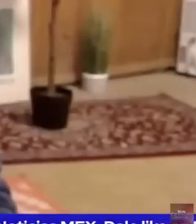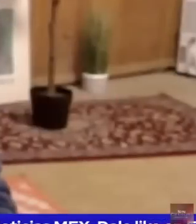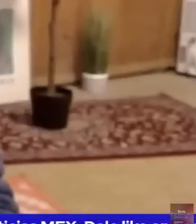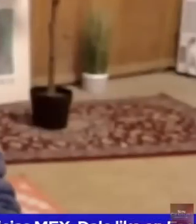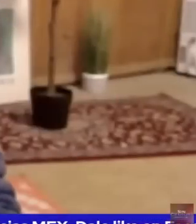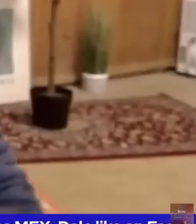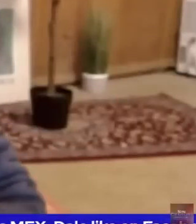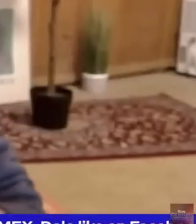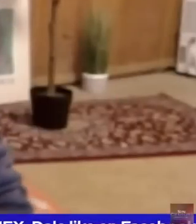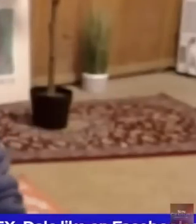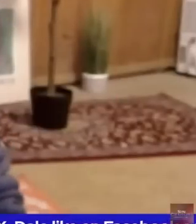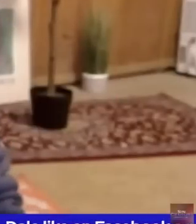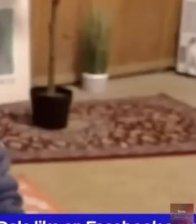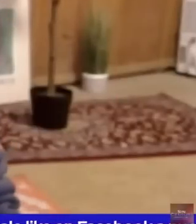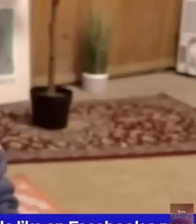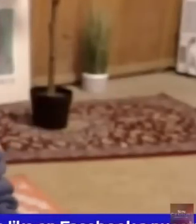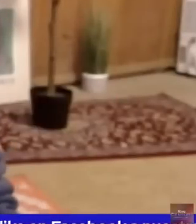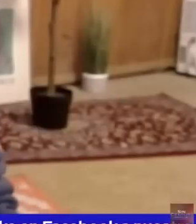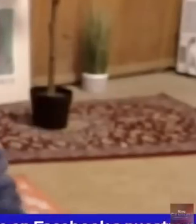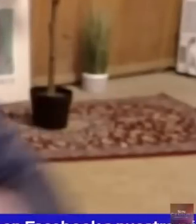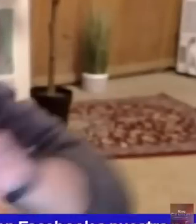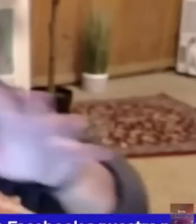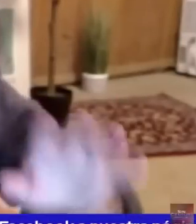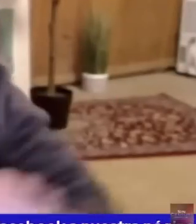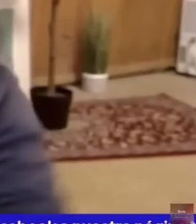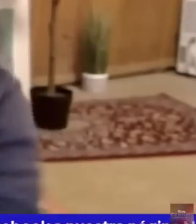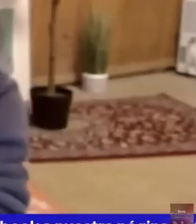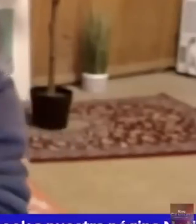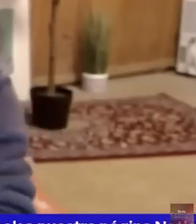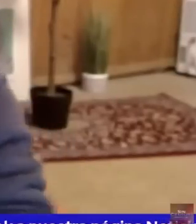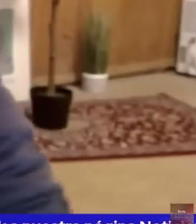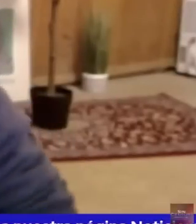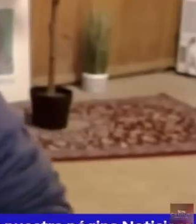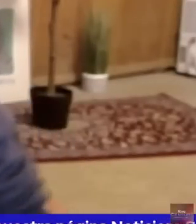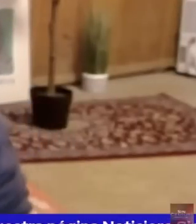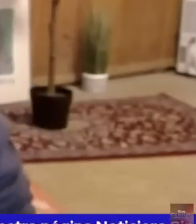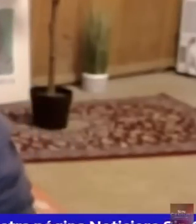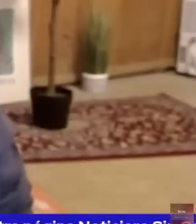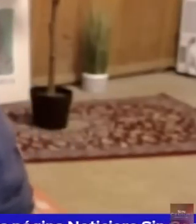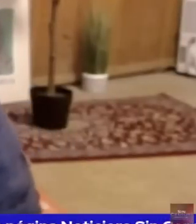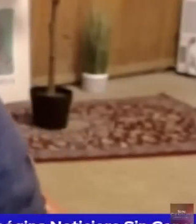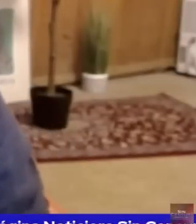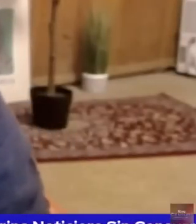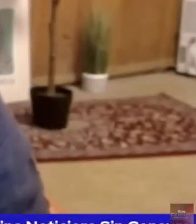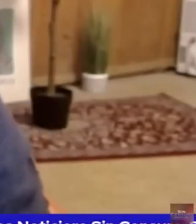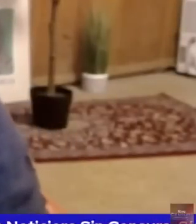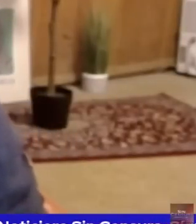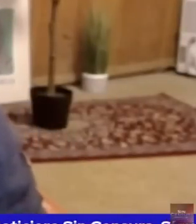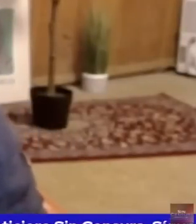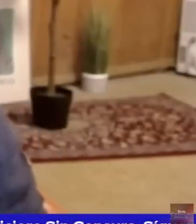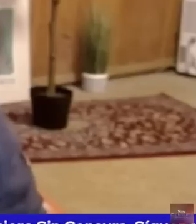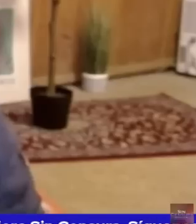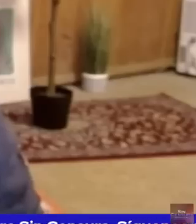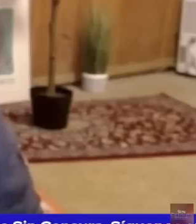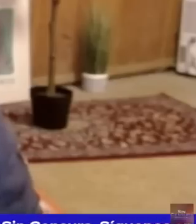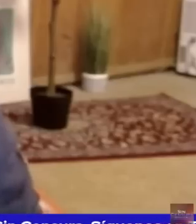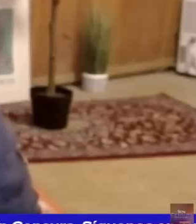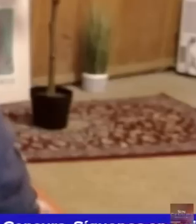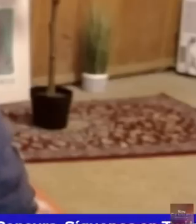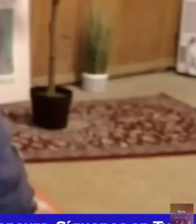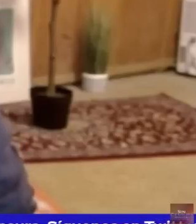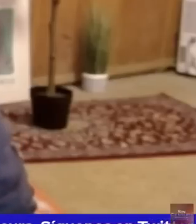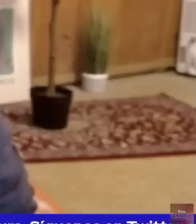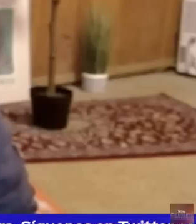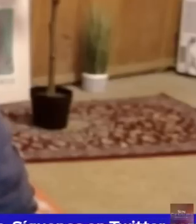en la televisión, ahí se anuncian así de no me pague nada hasta que ganemos el caso, me da el 50% de lo que de los millones que